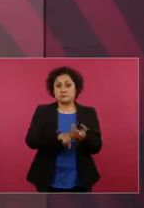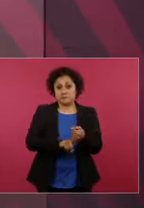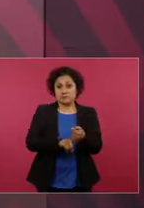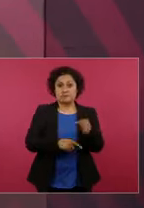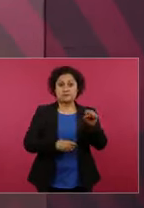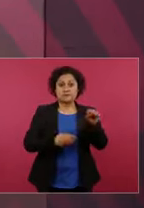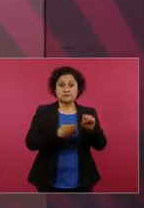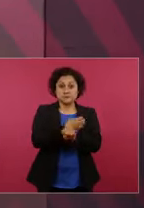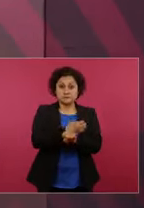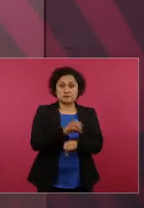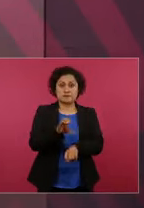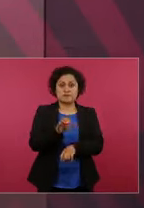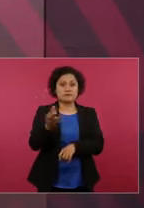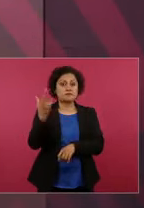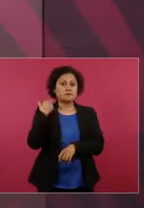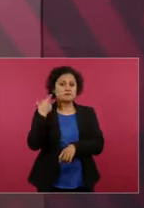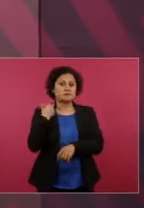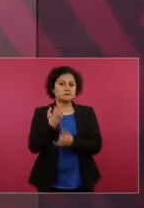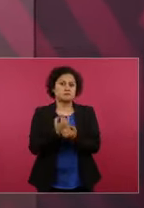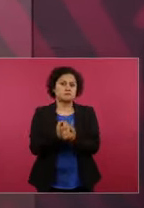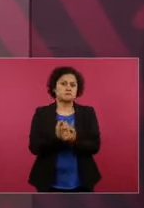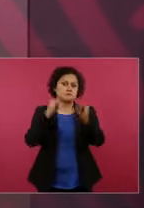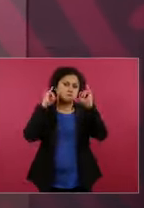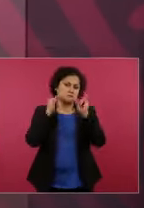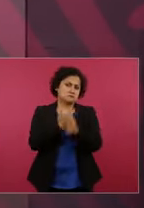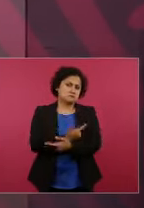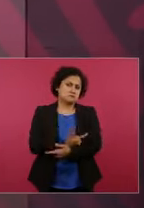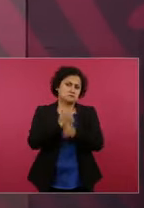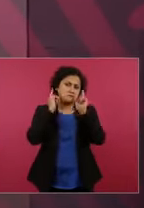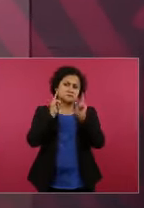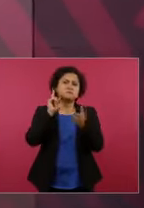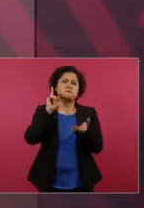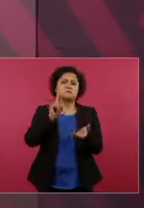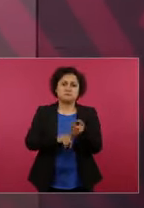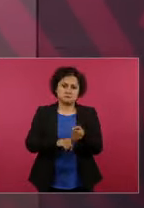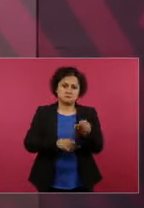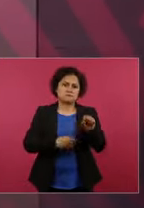independientes, libres, en los estados.